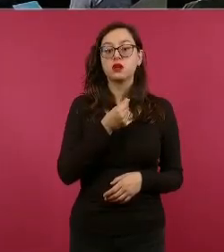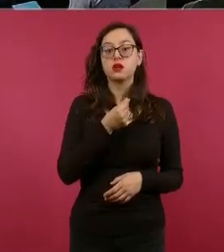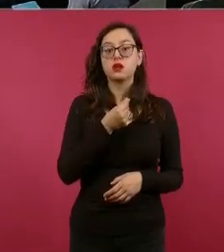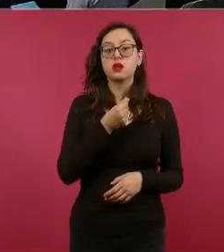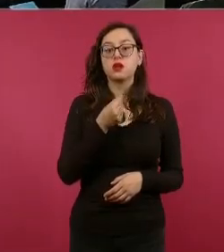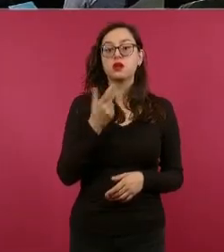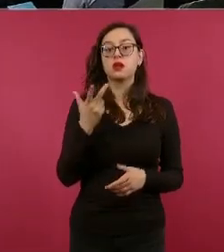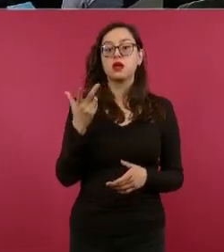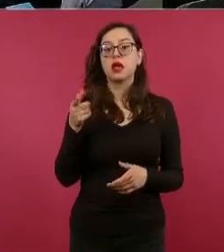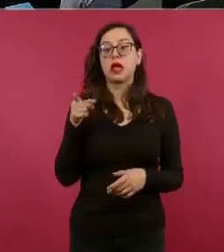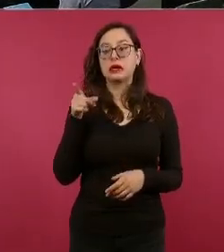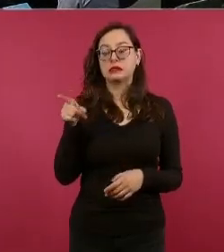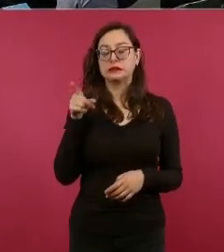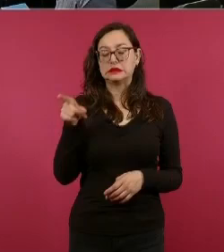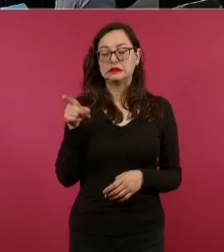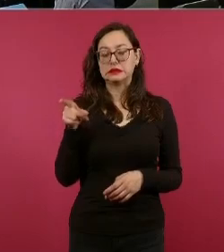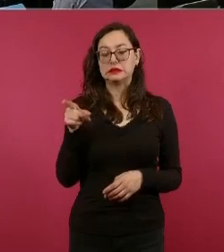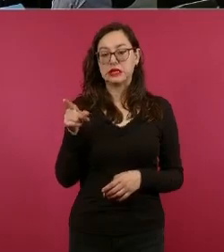segundo